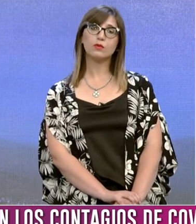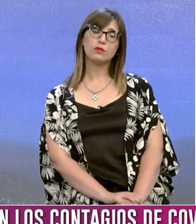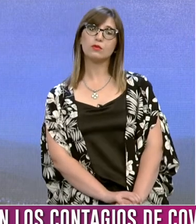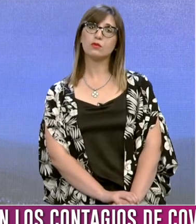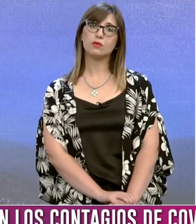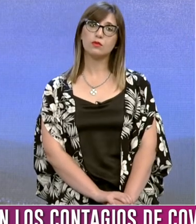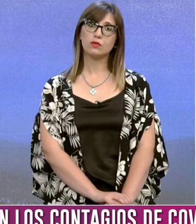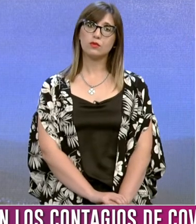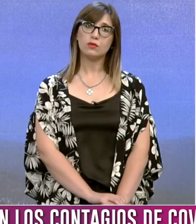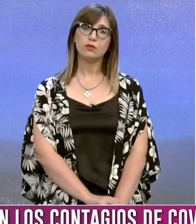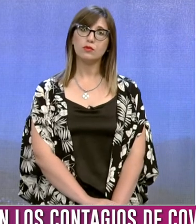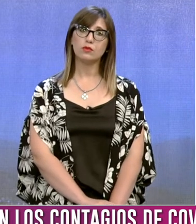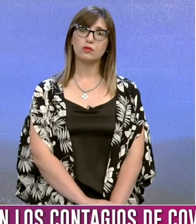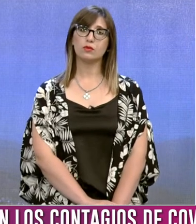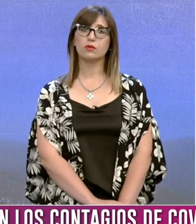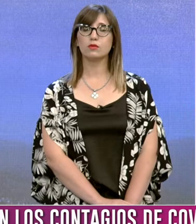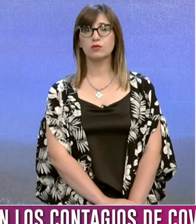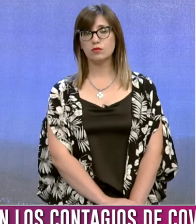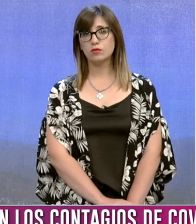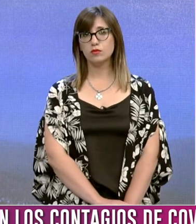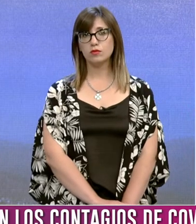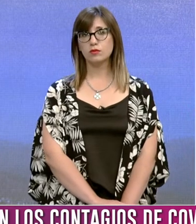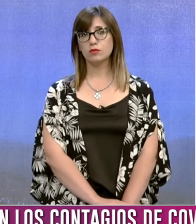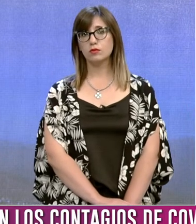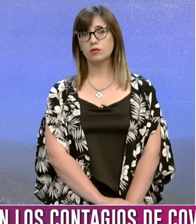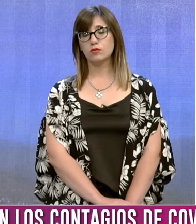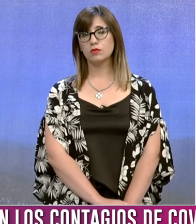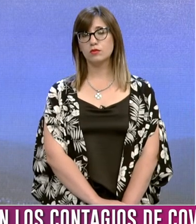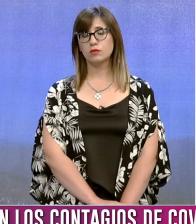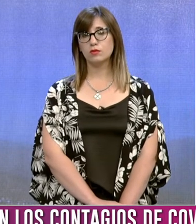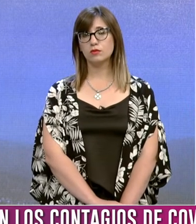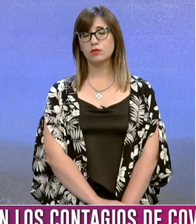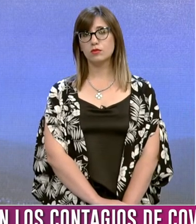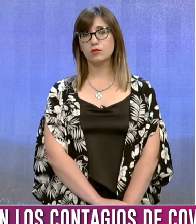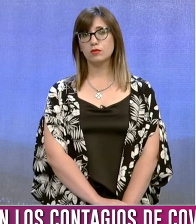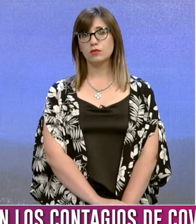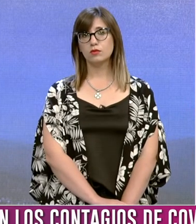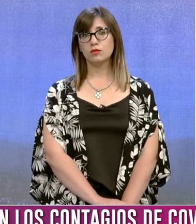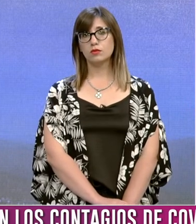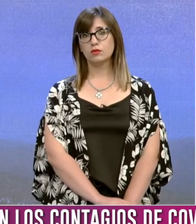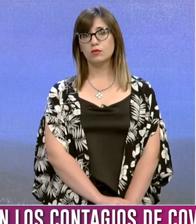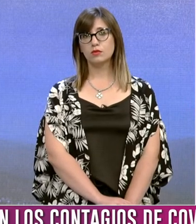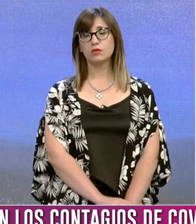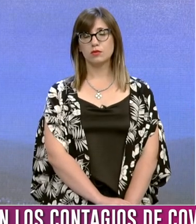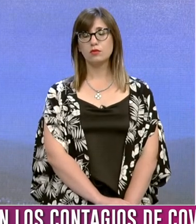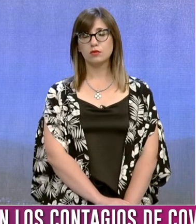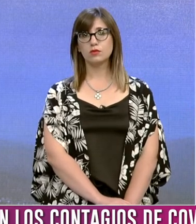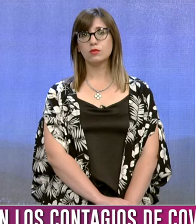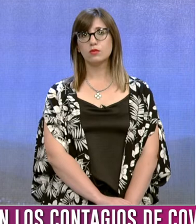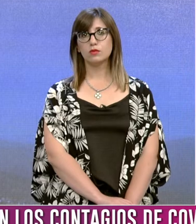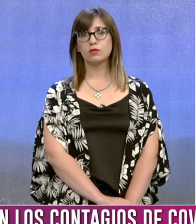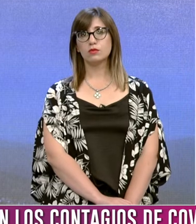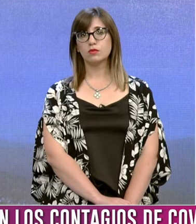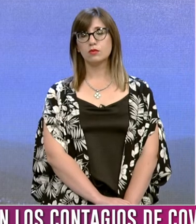funcionan entre el sector privado y público, y ese ha sido... el resultado ha sido que Mendoza, nunca a ningún mendocino le faltó